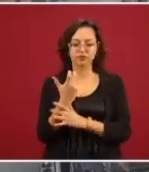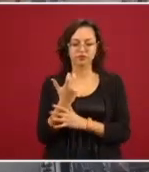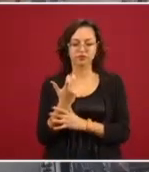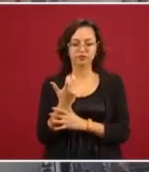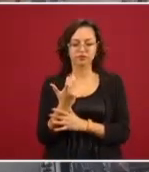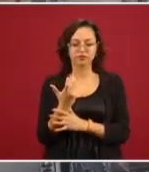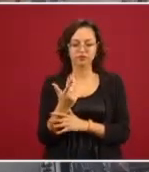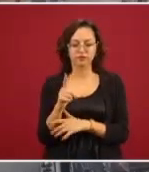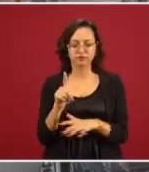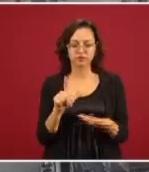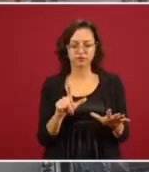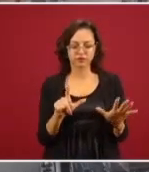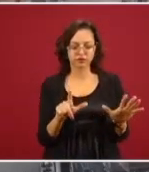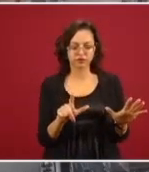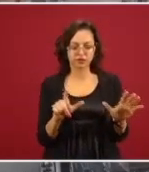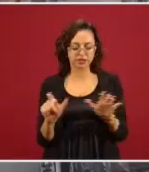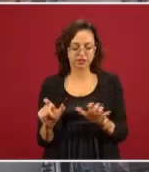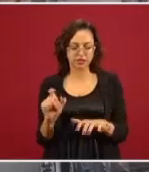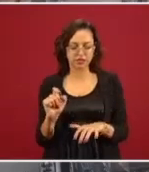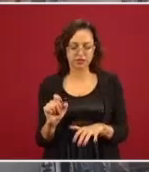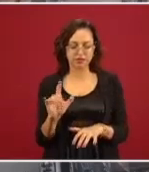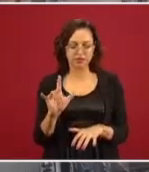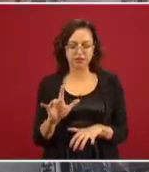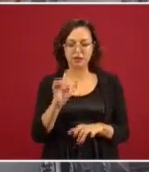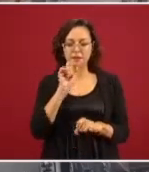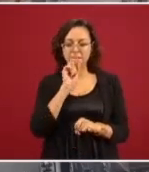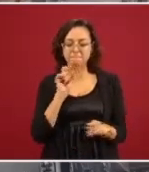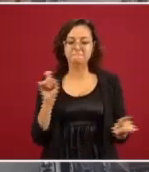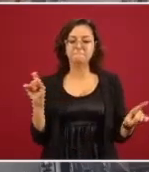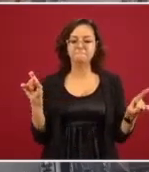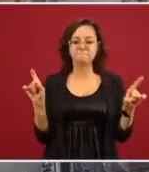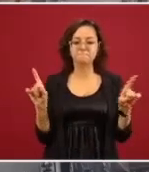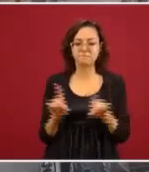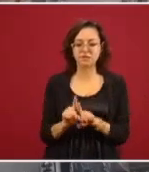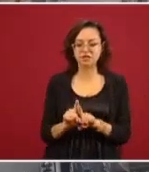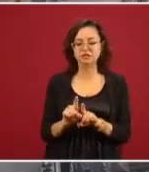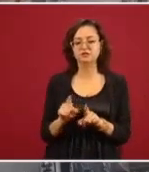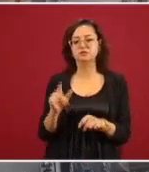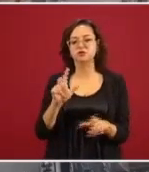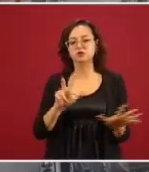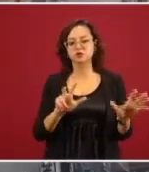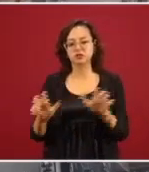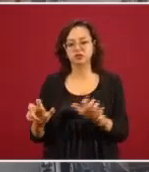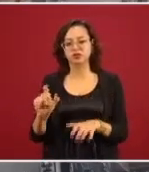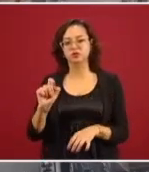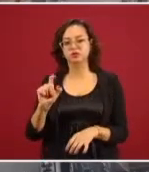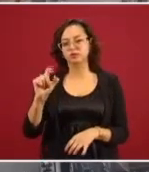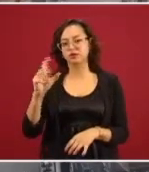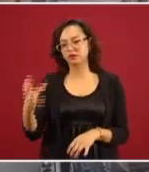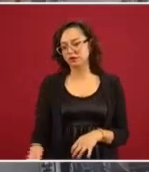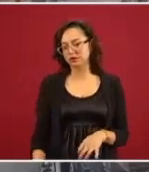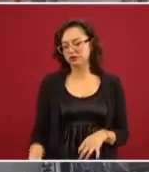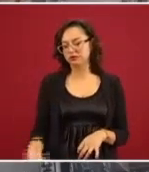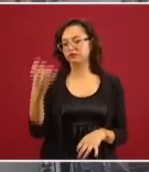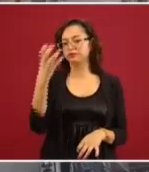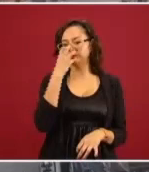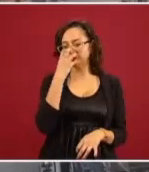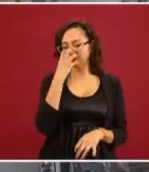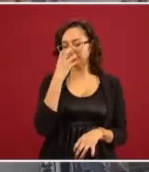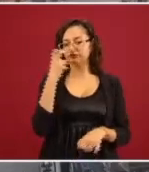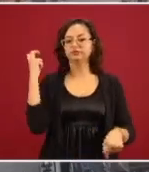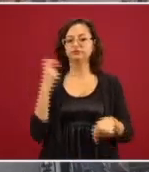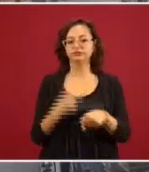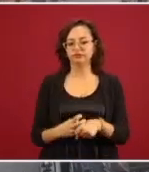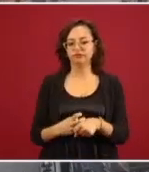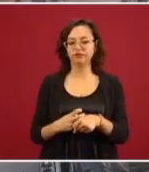y 820 mil respiradores KN95 de la compañía Wanshu Powecom, siendo el